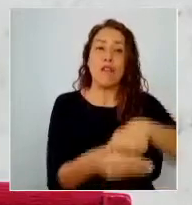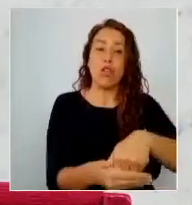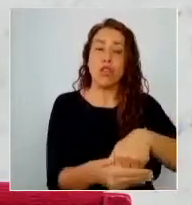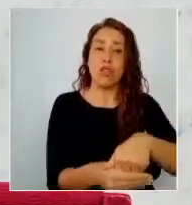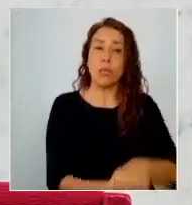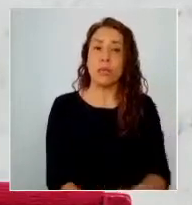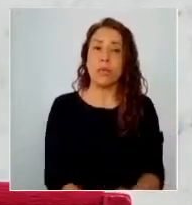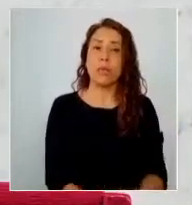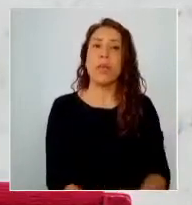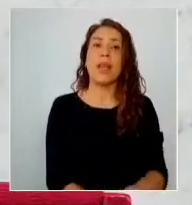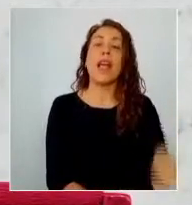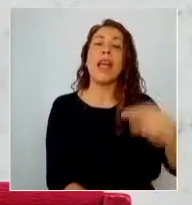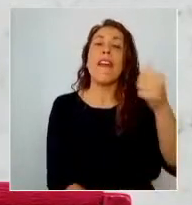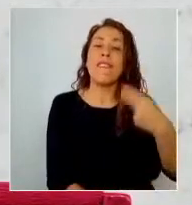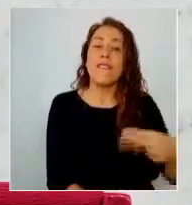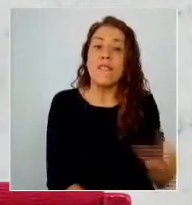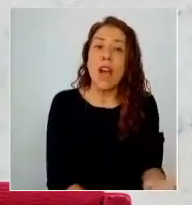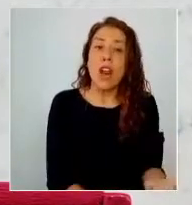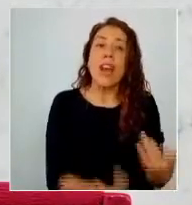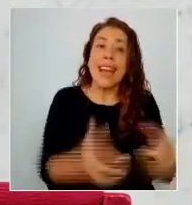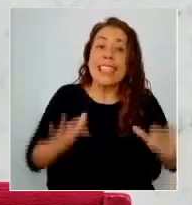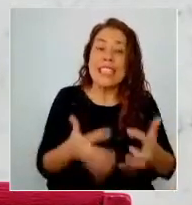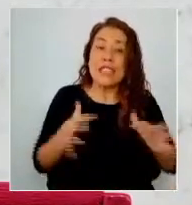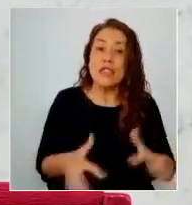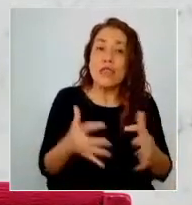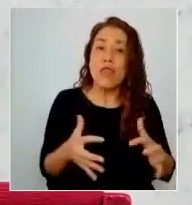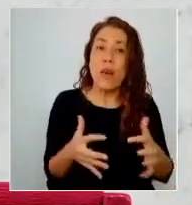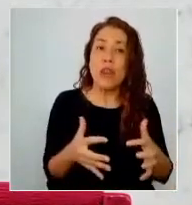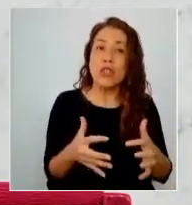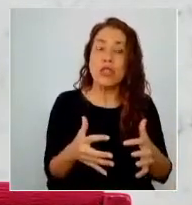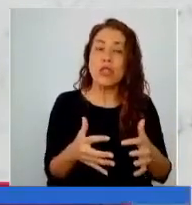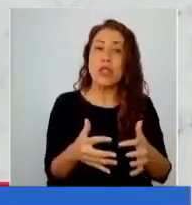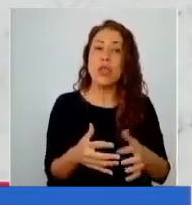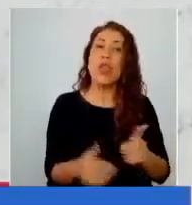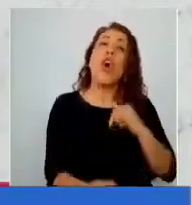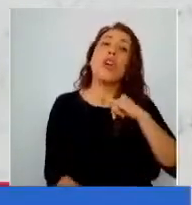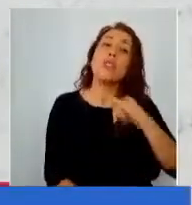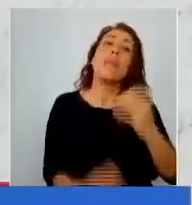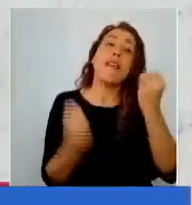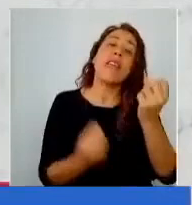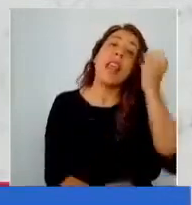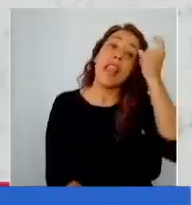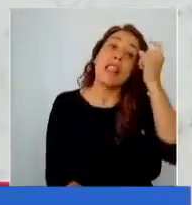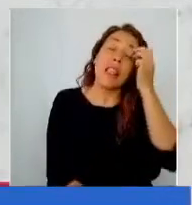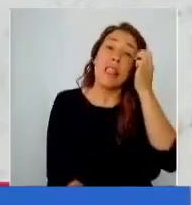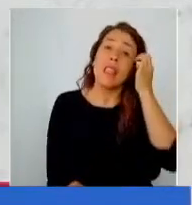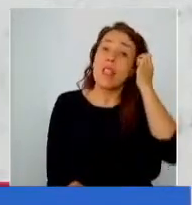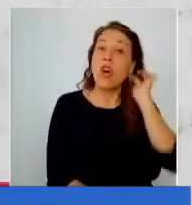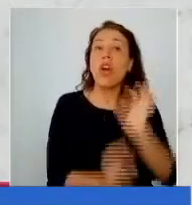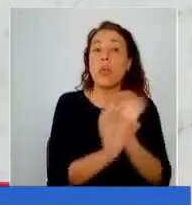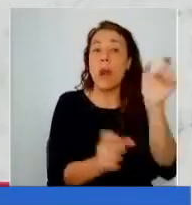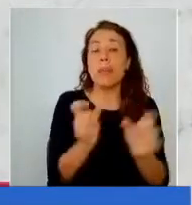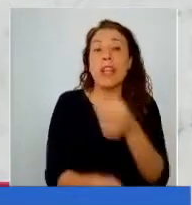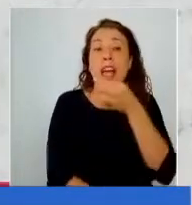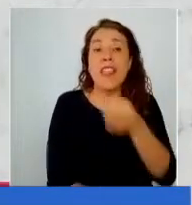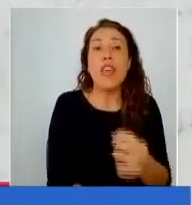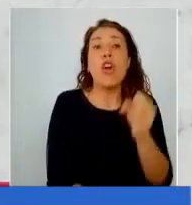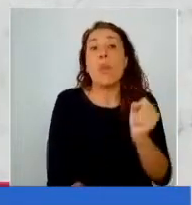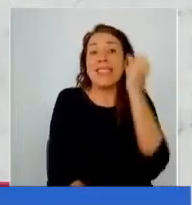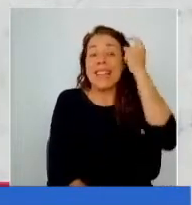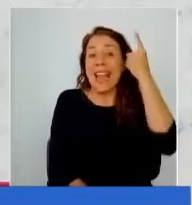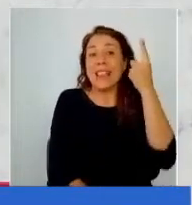los que valoran este esfuerzo por cierto no siempre bien comprendido nadie dijo que iba a ser comprendido hacer esfuerzo